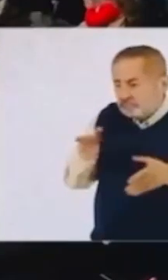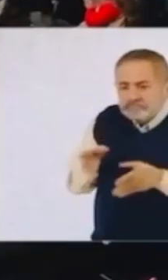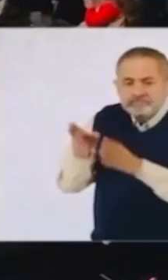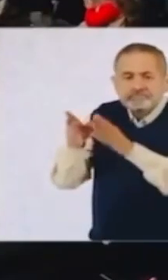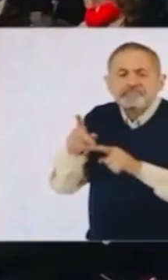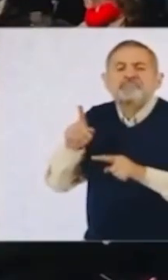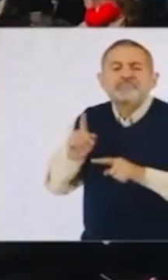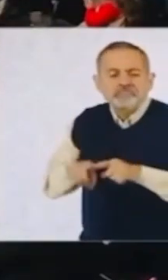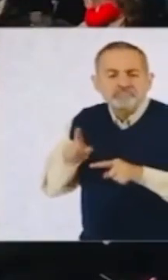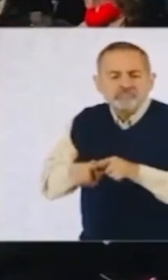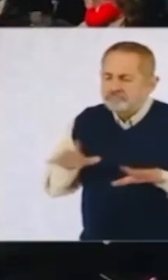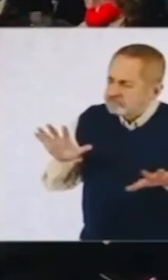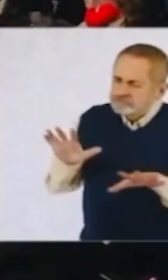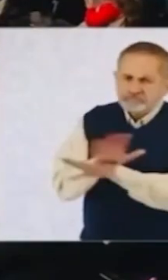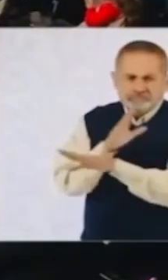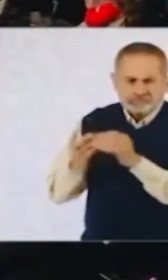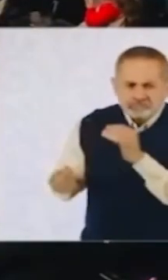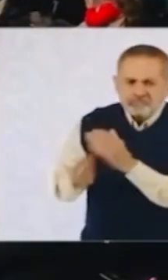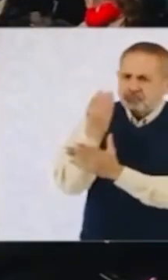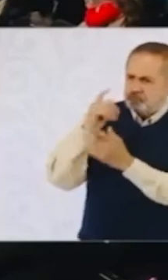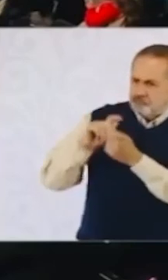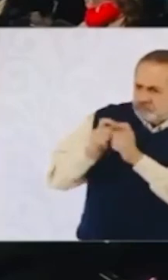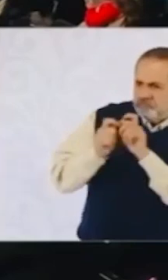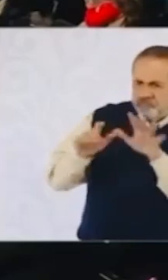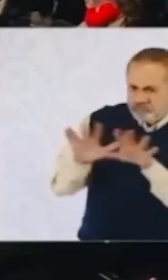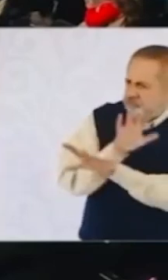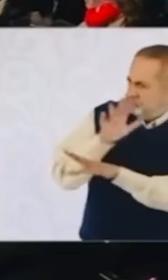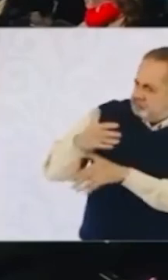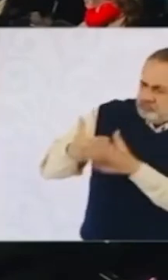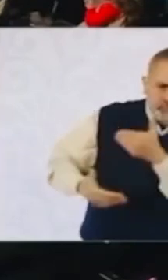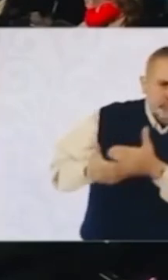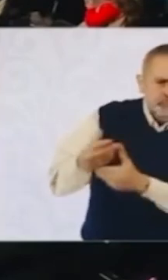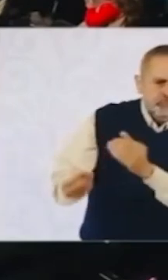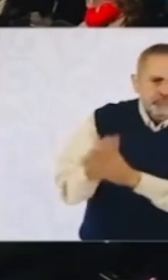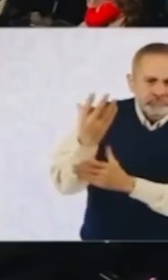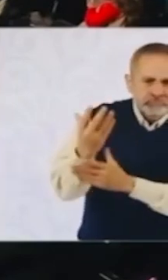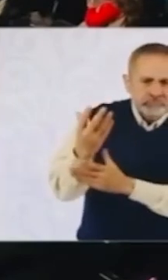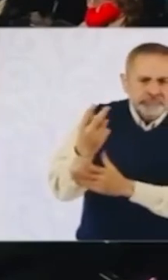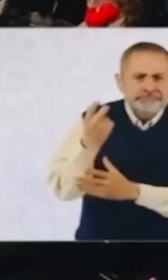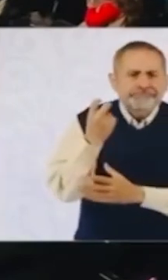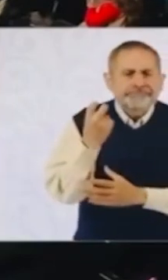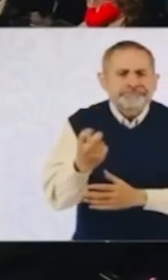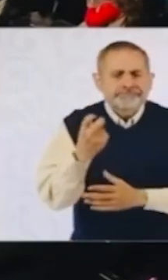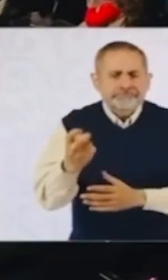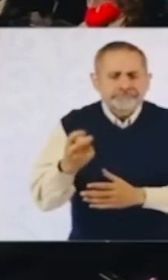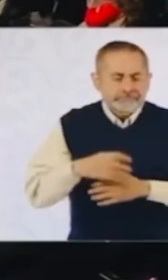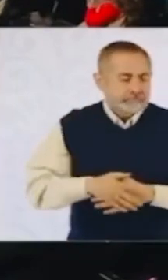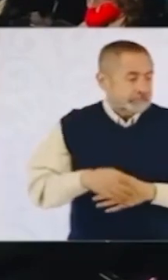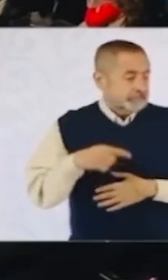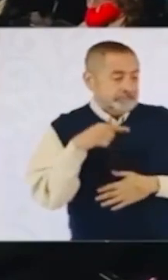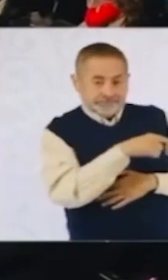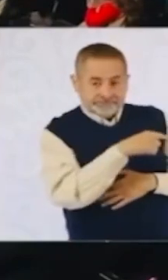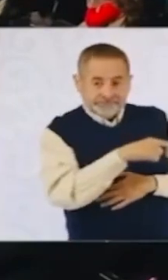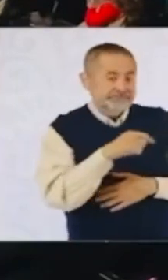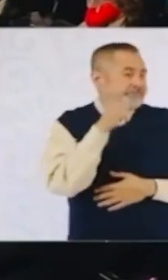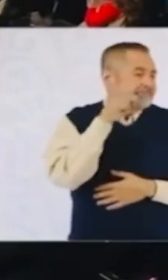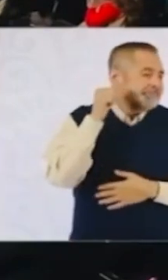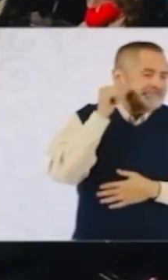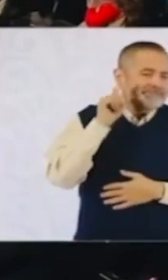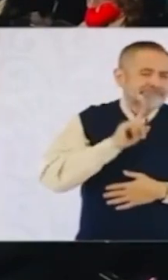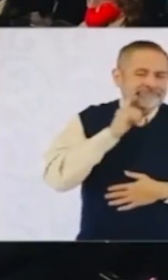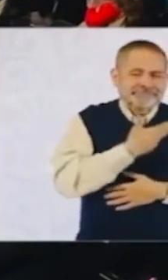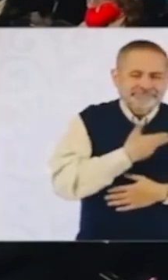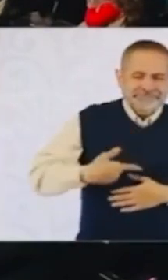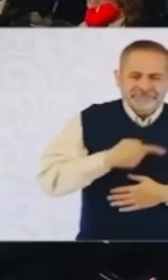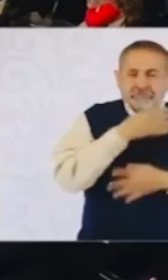Corte, pues hubiéramos hecho una reforma como la hizo Zedillo. Lo que hay es dos proyectos de nación: uno, regresar